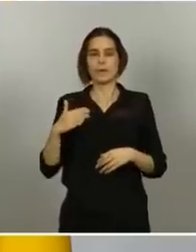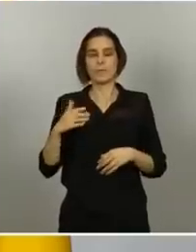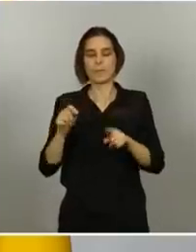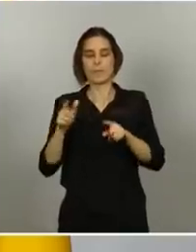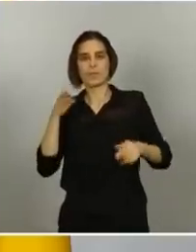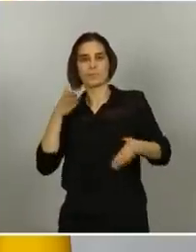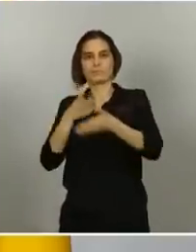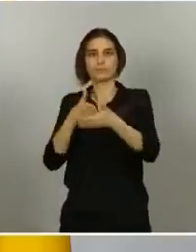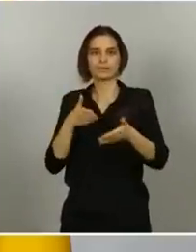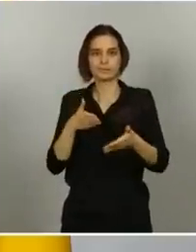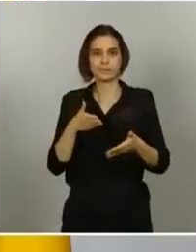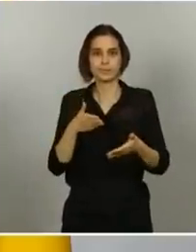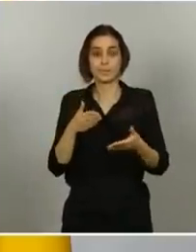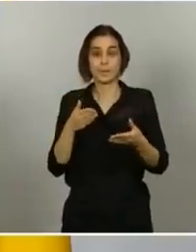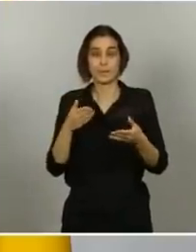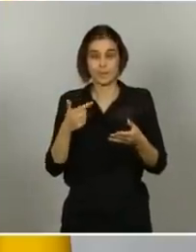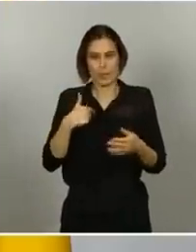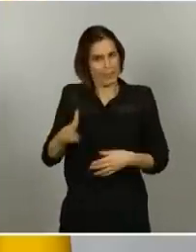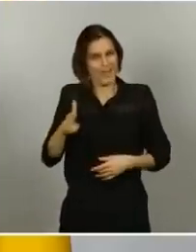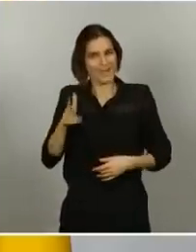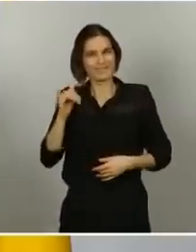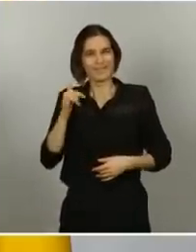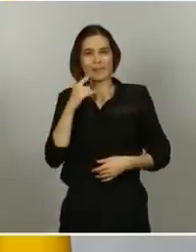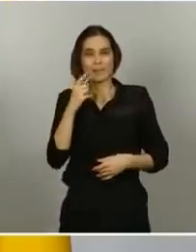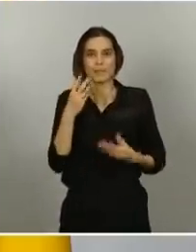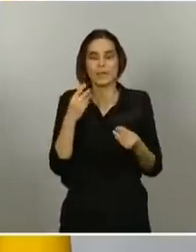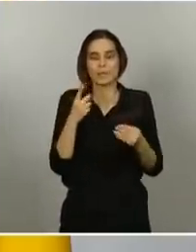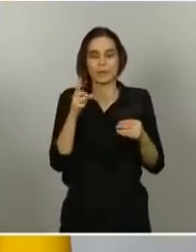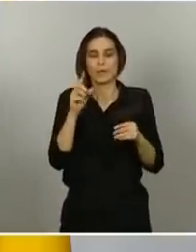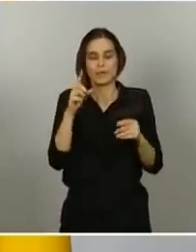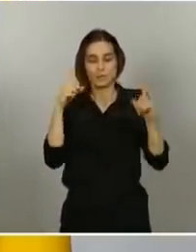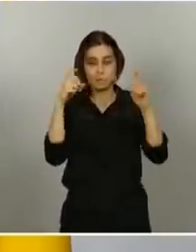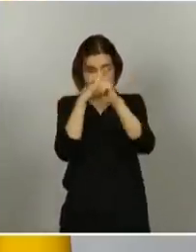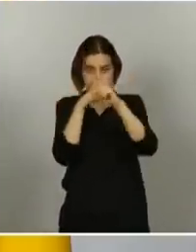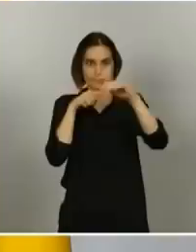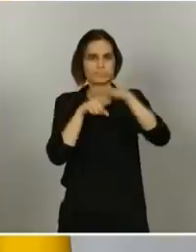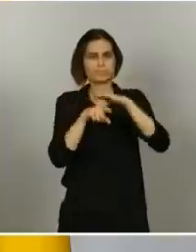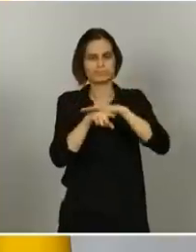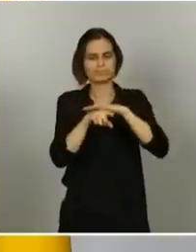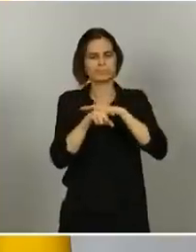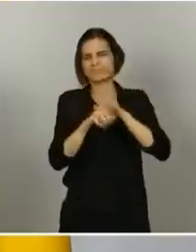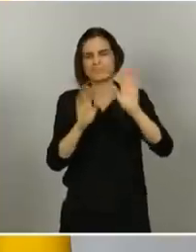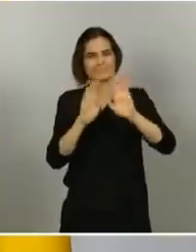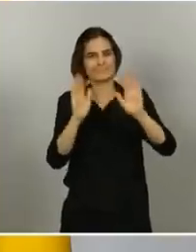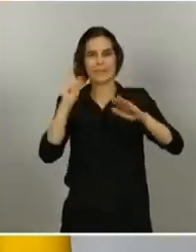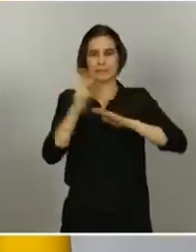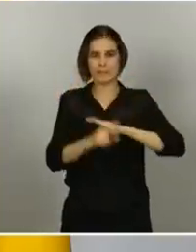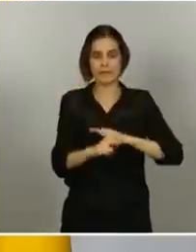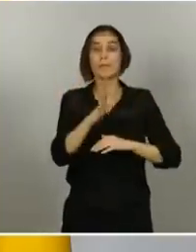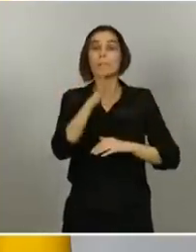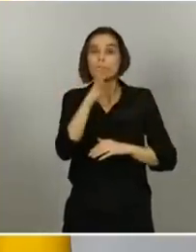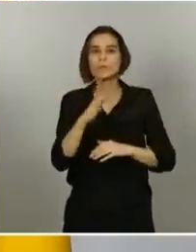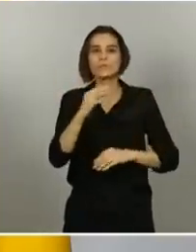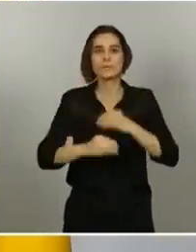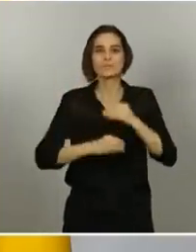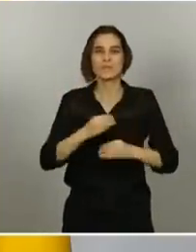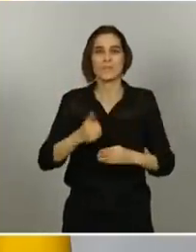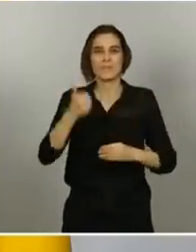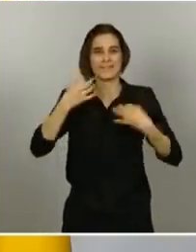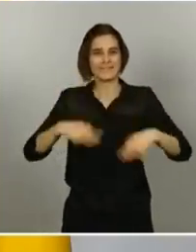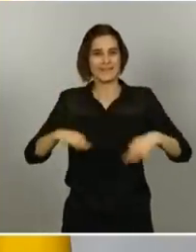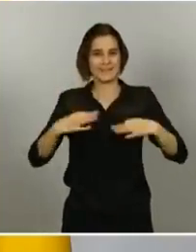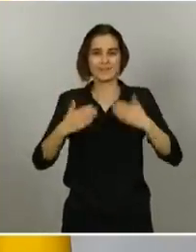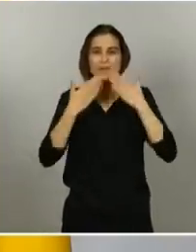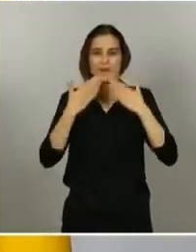burocráticas non poda acceder por iso o estamos simplificando con unha aplicación informática de la Seguridad Social esta sencillez en os